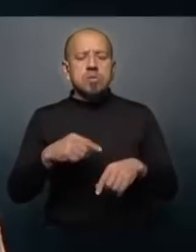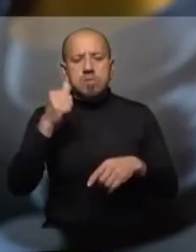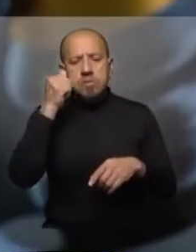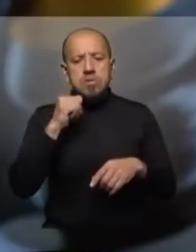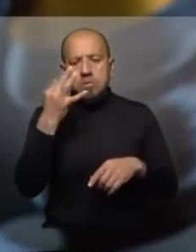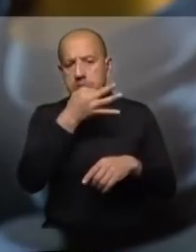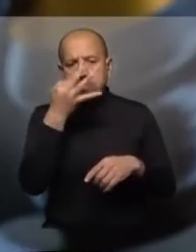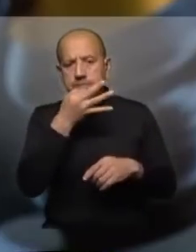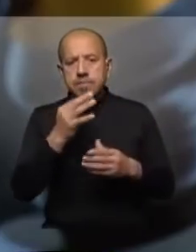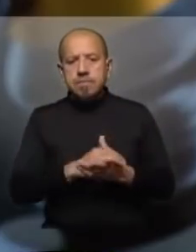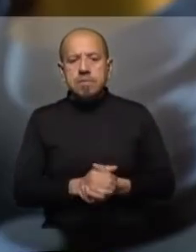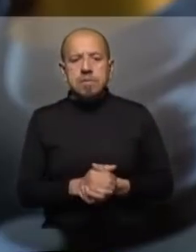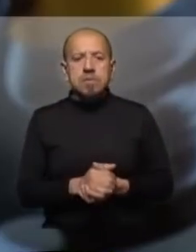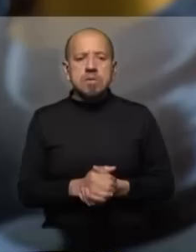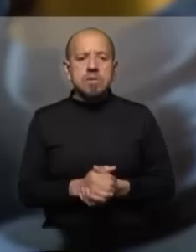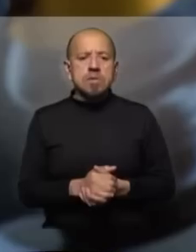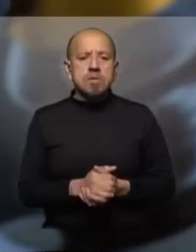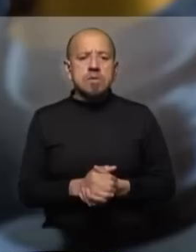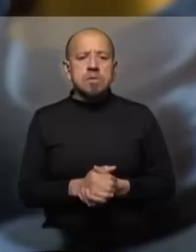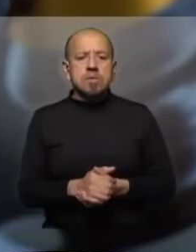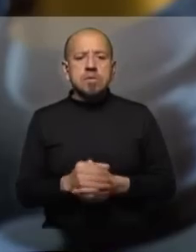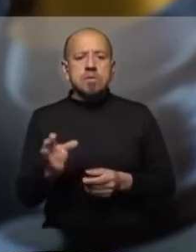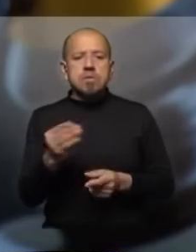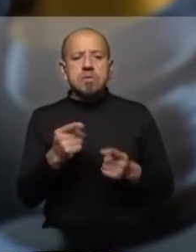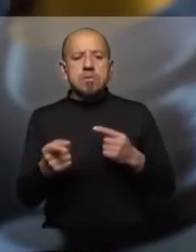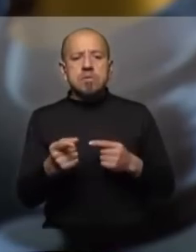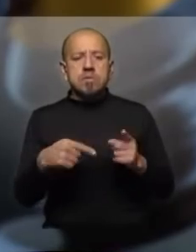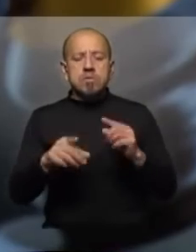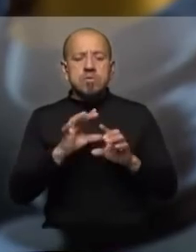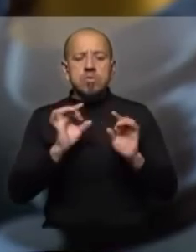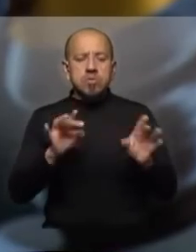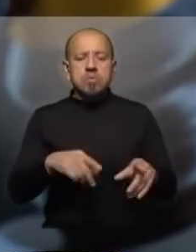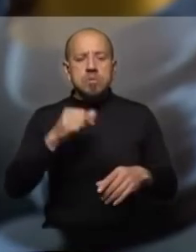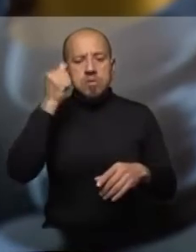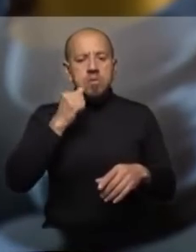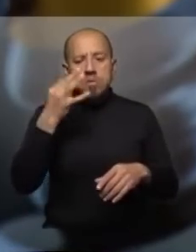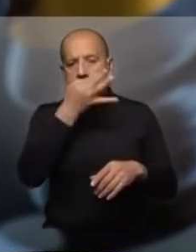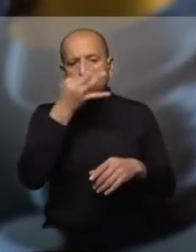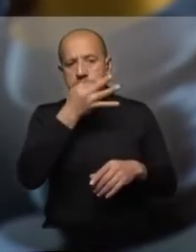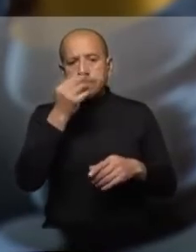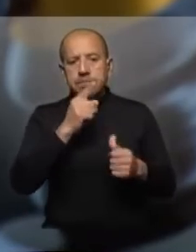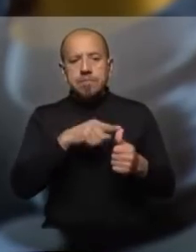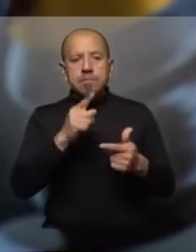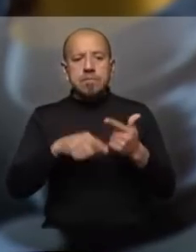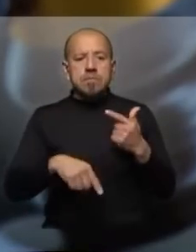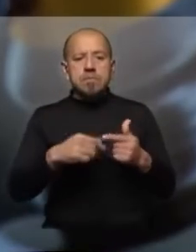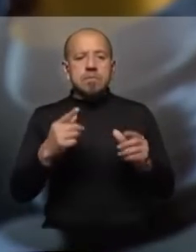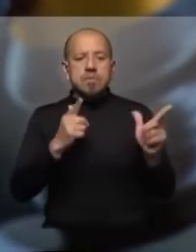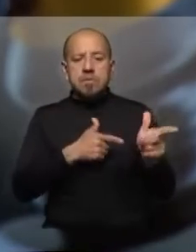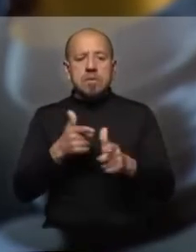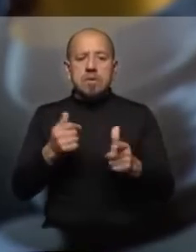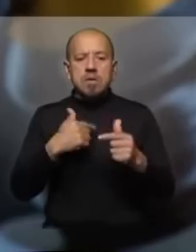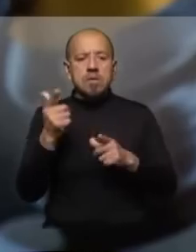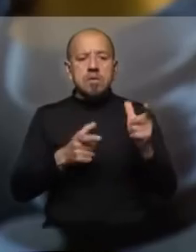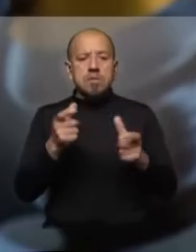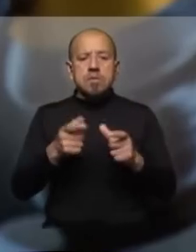manera y el narcotráfico como todo el crimen organizado porque no es solo narcotráfico es narcotráfico son los tráficos no tráfico de armas TR tráfico de drogas